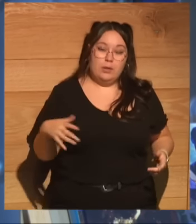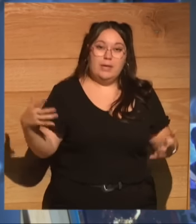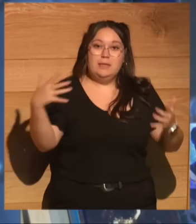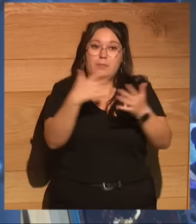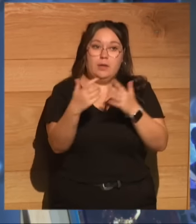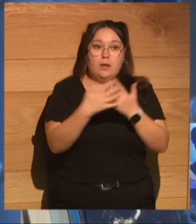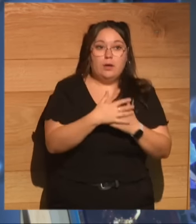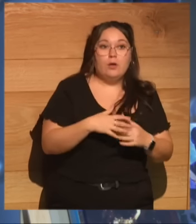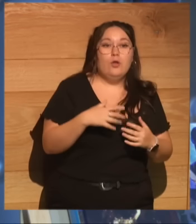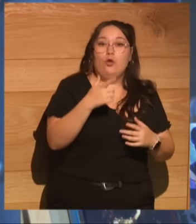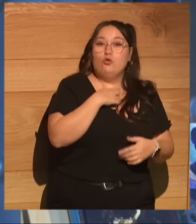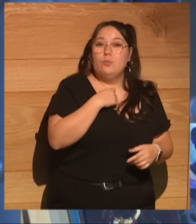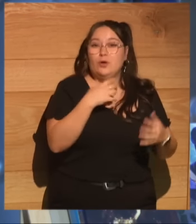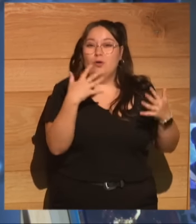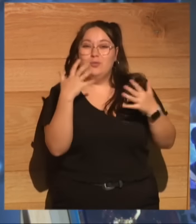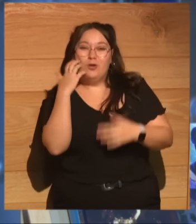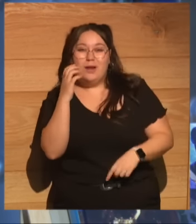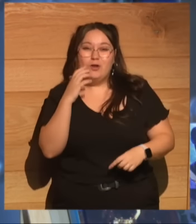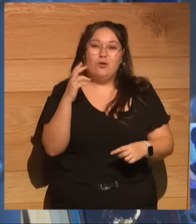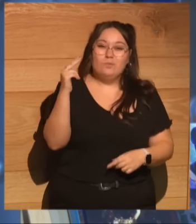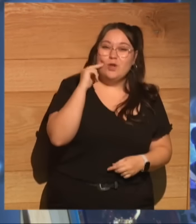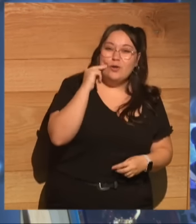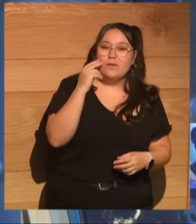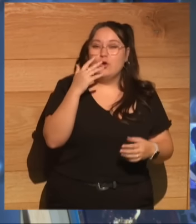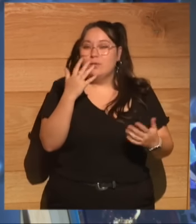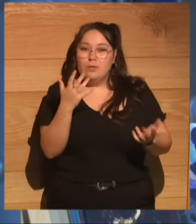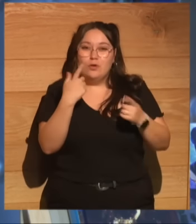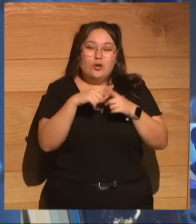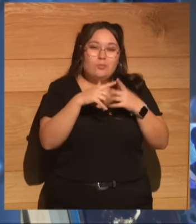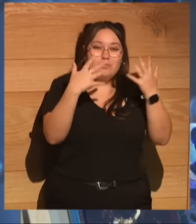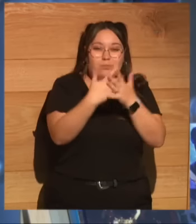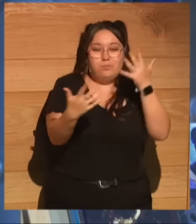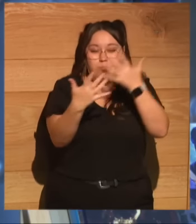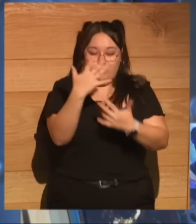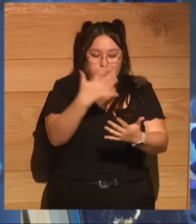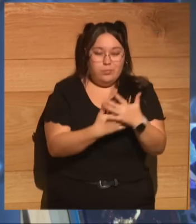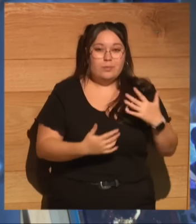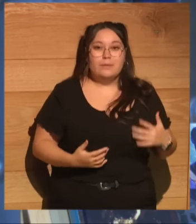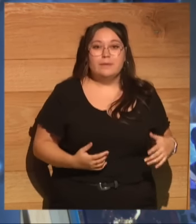lo cómico, lo grotesco, lo terrorífico, lo encantador, lo feérico...